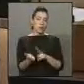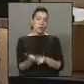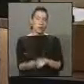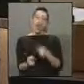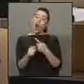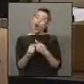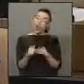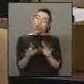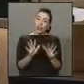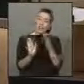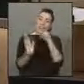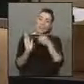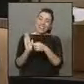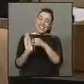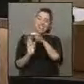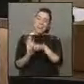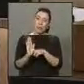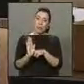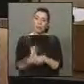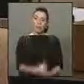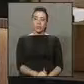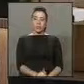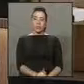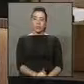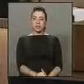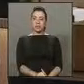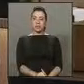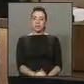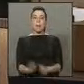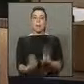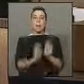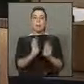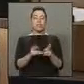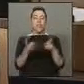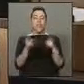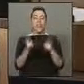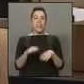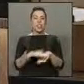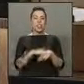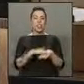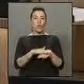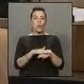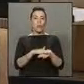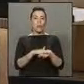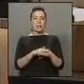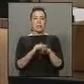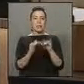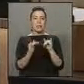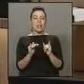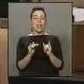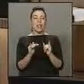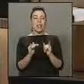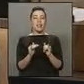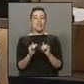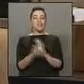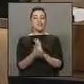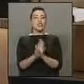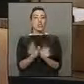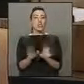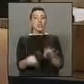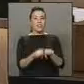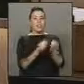Lo otro que plantea esta moción se refiere a la protección de los derechos fundamentales y a la proscripción de toda